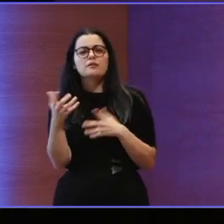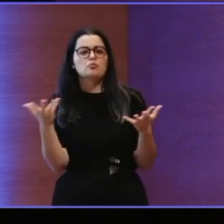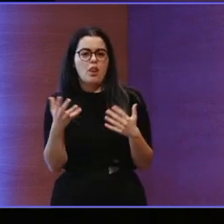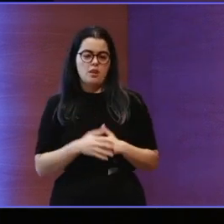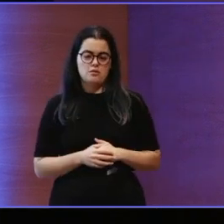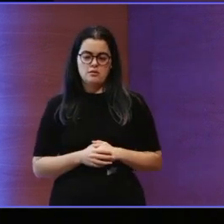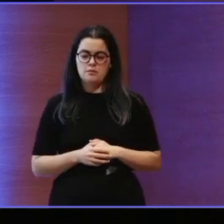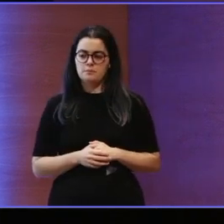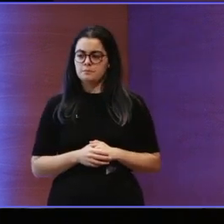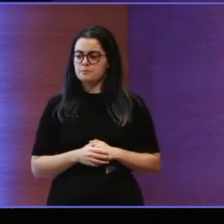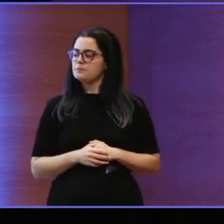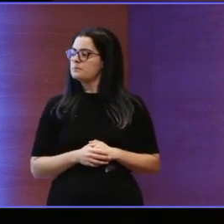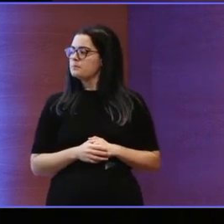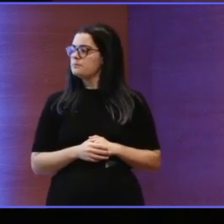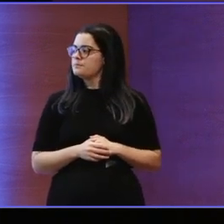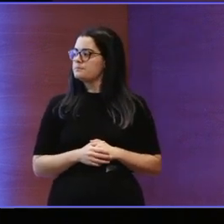perjudicar